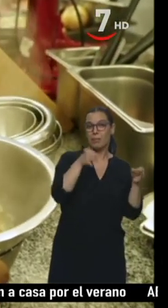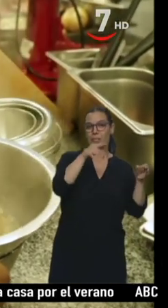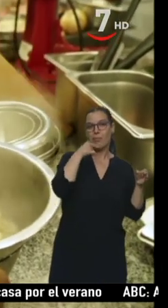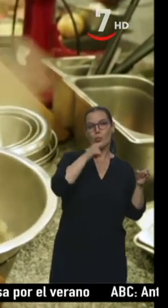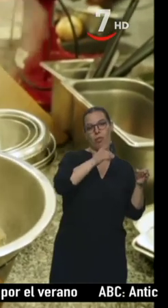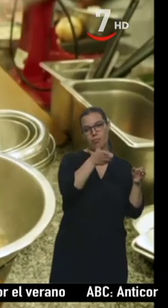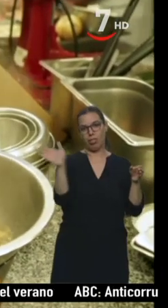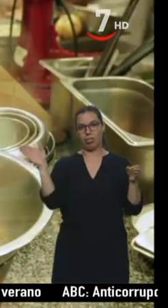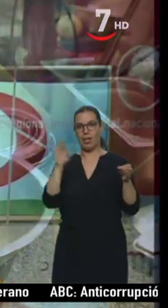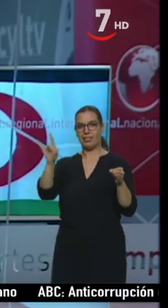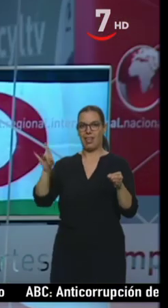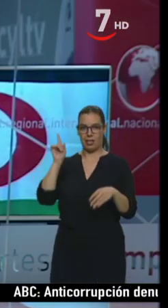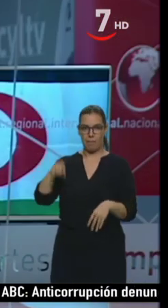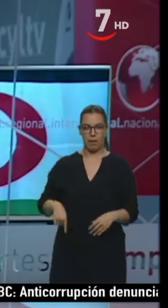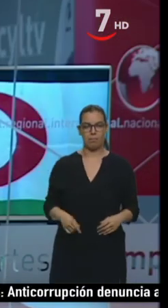dulces.